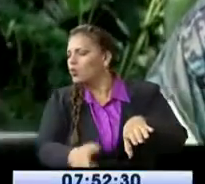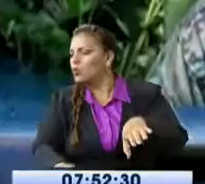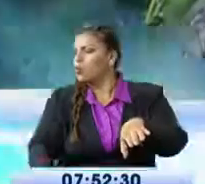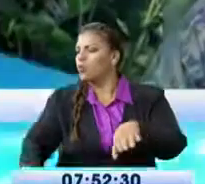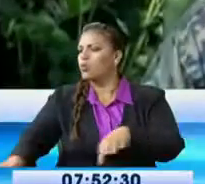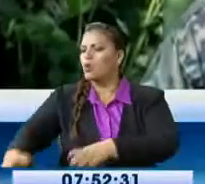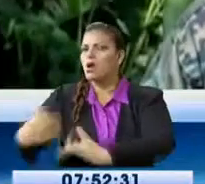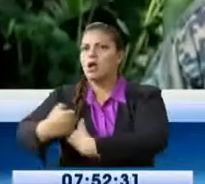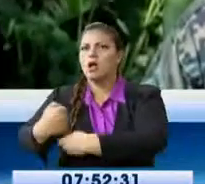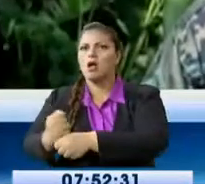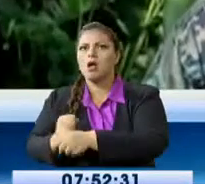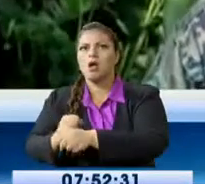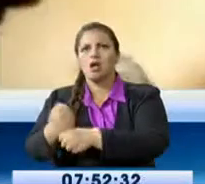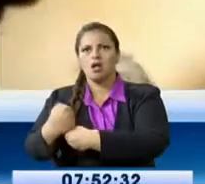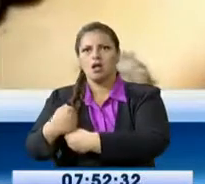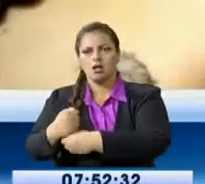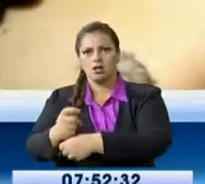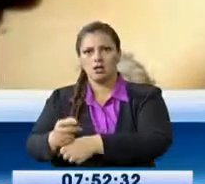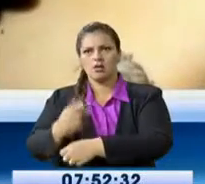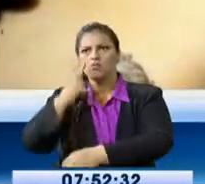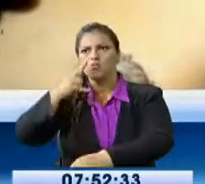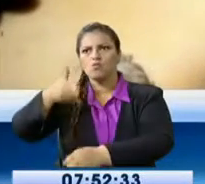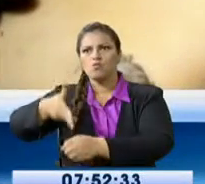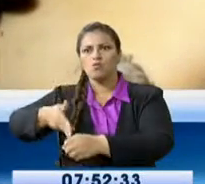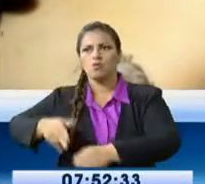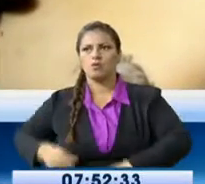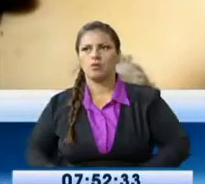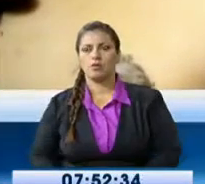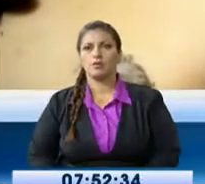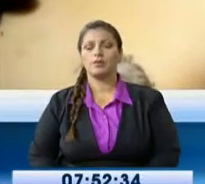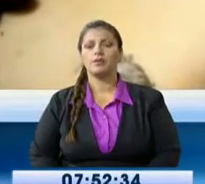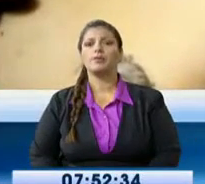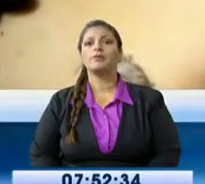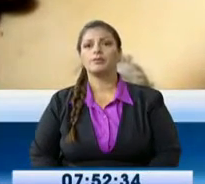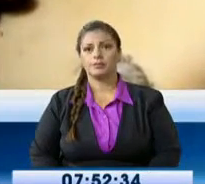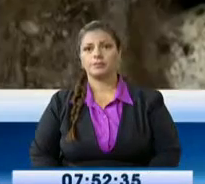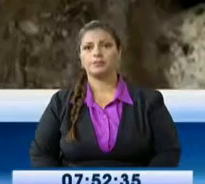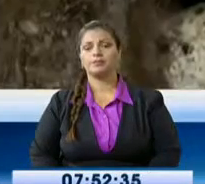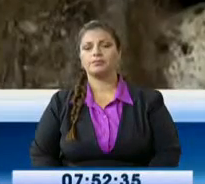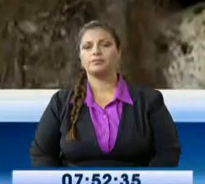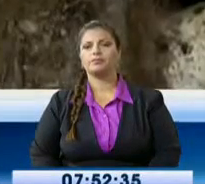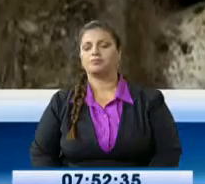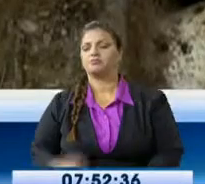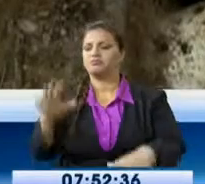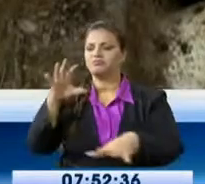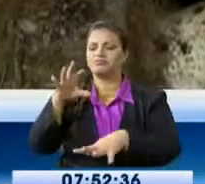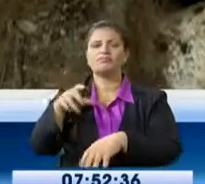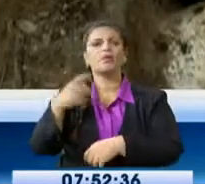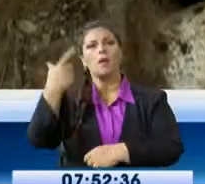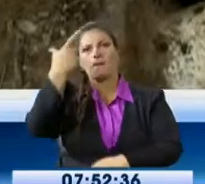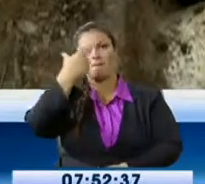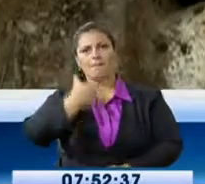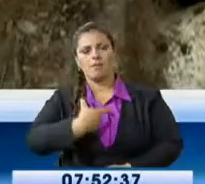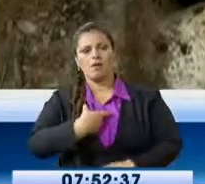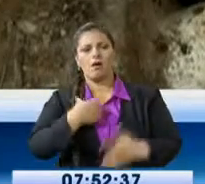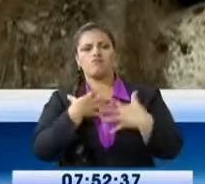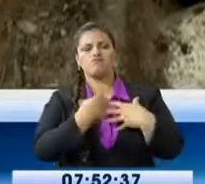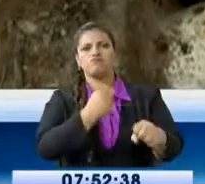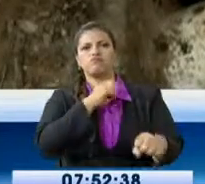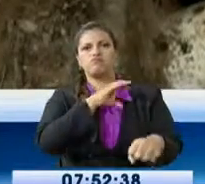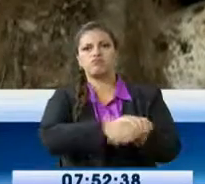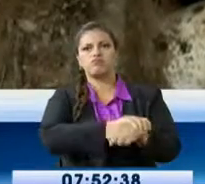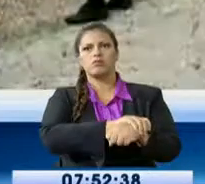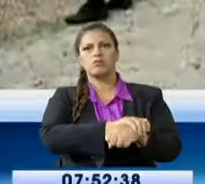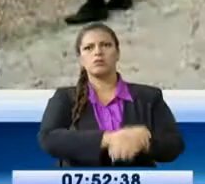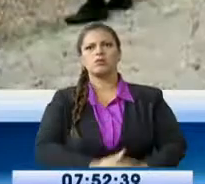de la pasta base de cocaína. Tras el operativo, una persona fue detenida. Según las primeras investigaciones, este